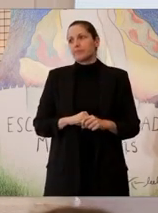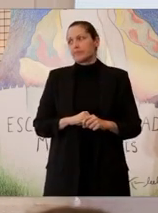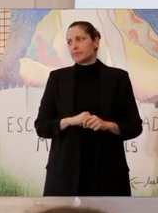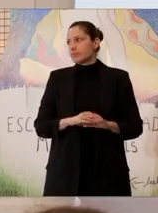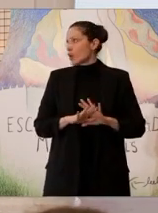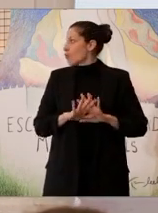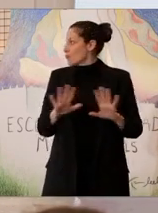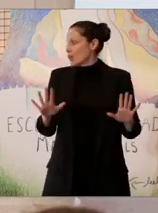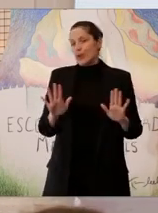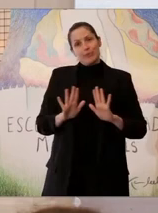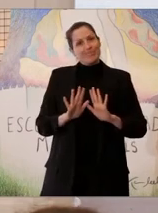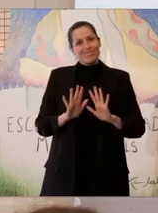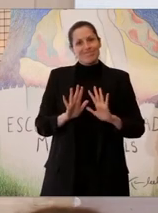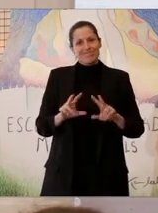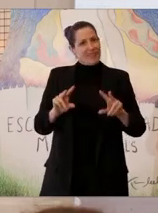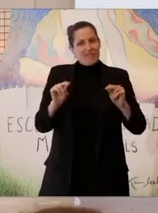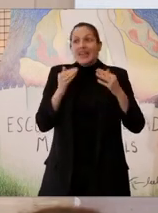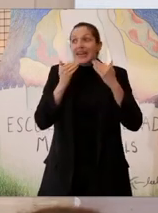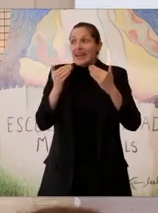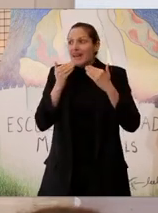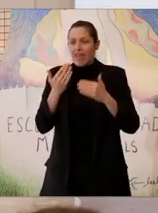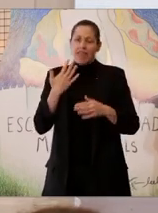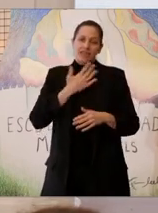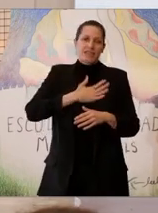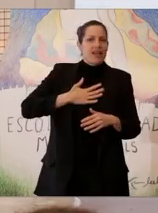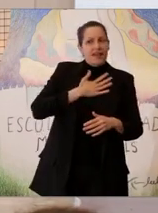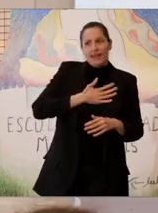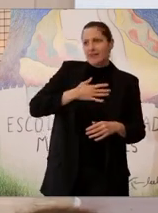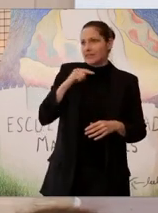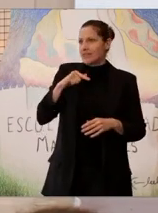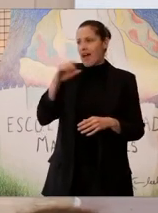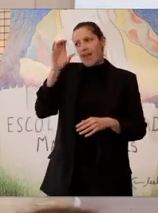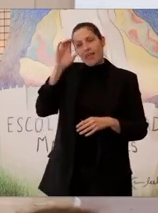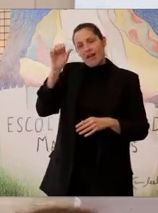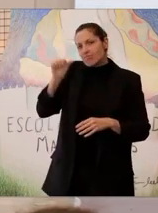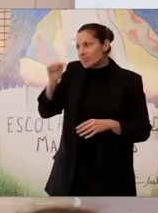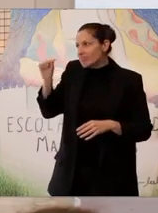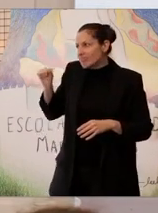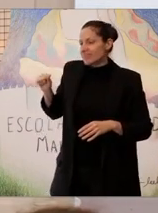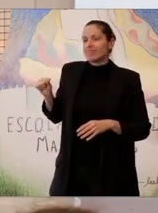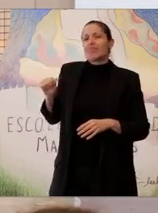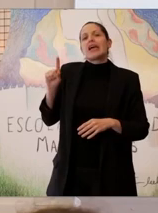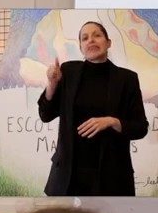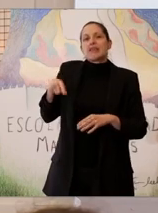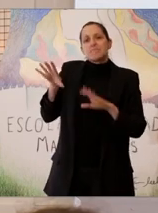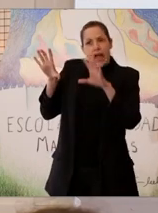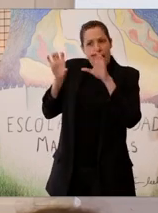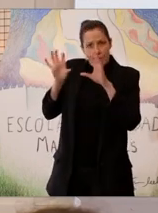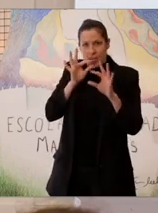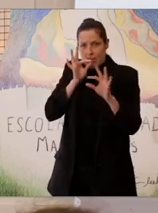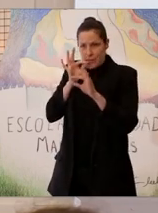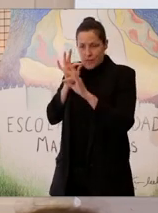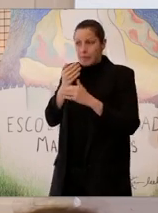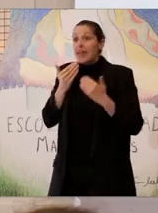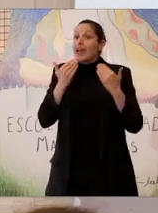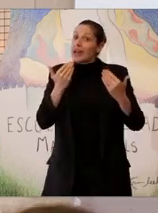Bueno, pues muchísimas gracias. De verdad, un placer charlar con vosotros, escucharos y aprender sobre todo. Y